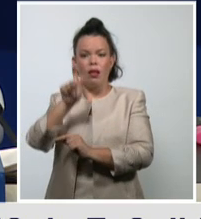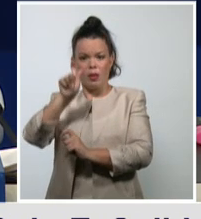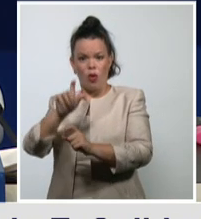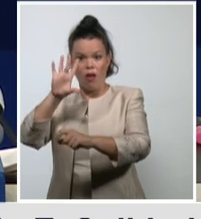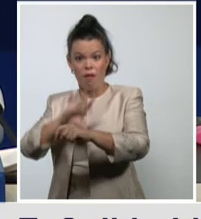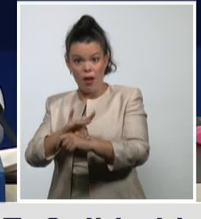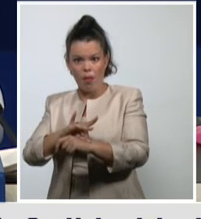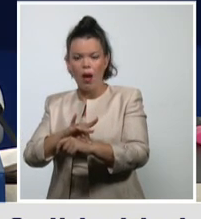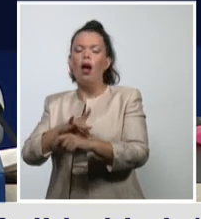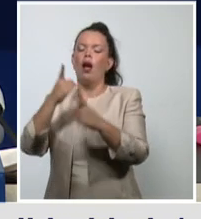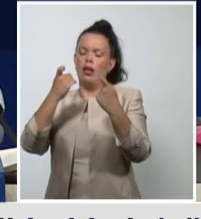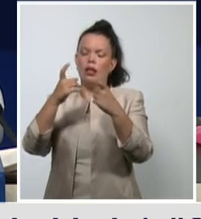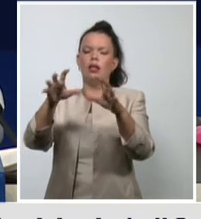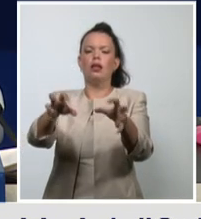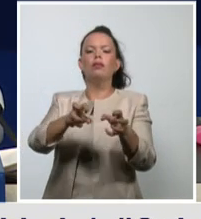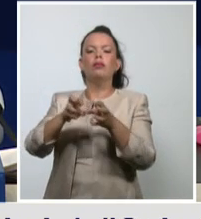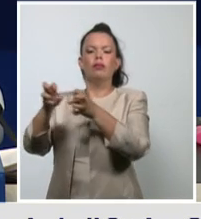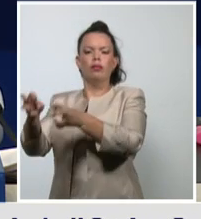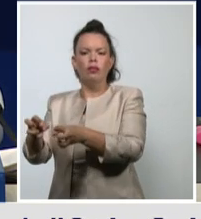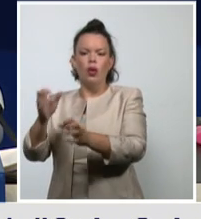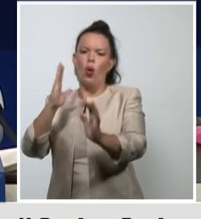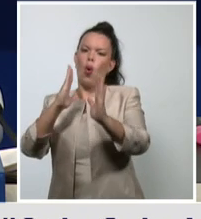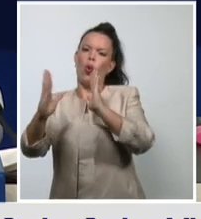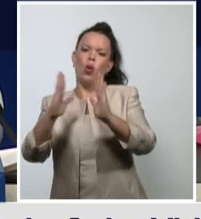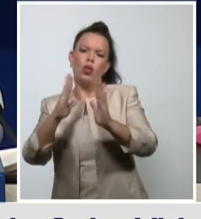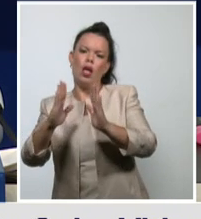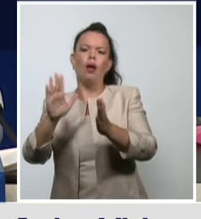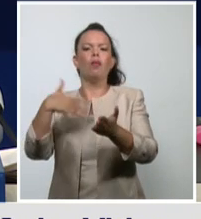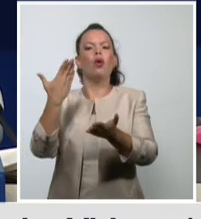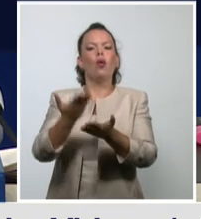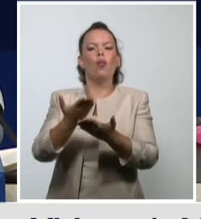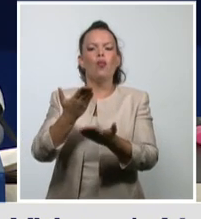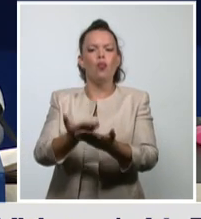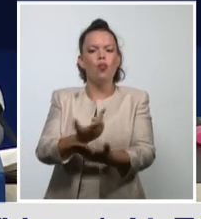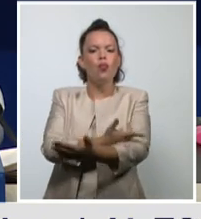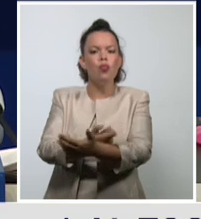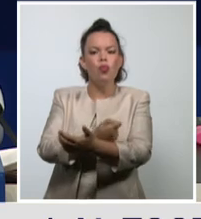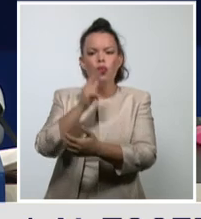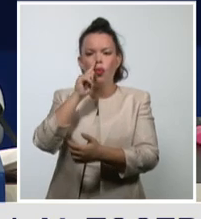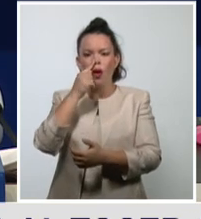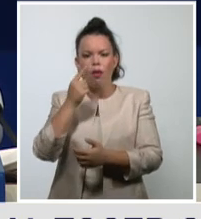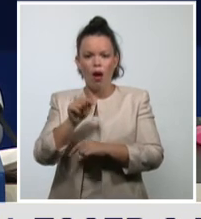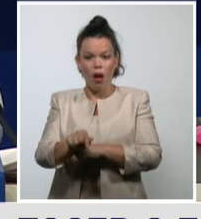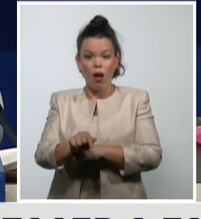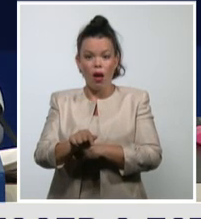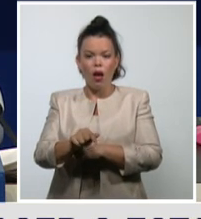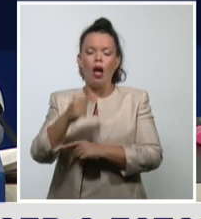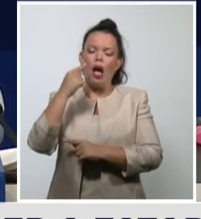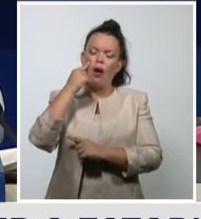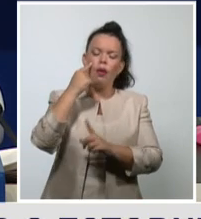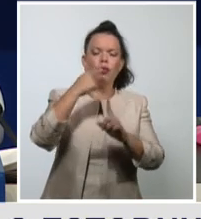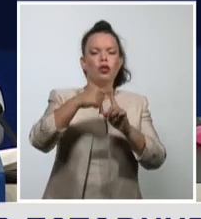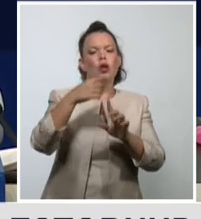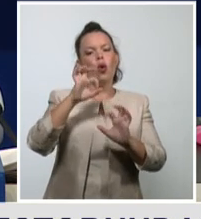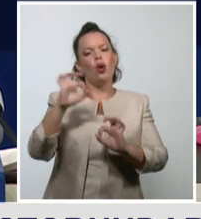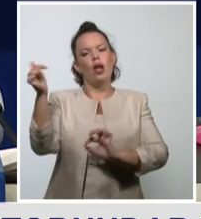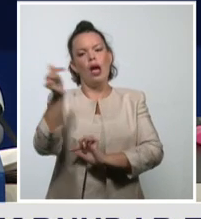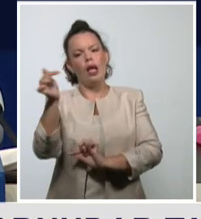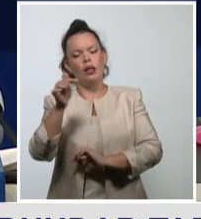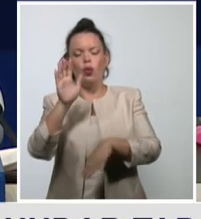cuales es necesario aislarlas, estudiarlas y descartar que puedan haberse contagiado con la enfermedad.